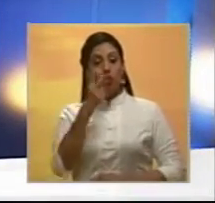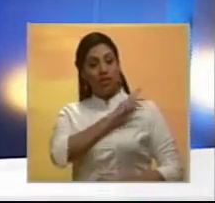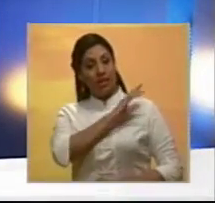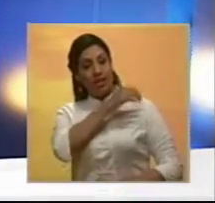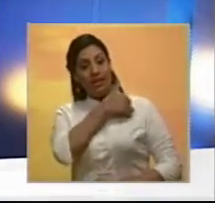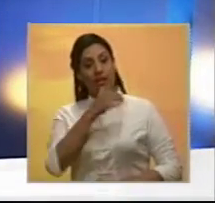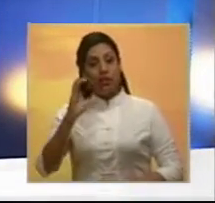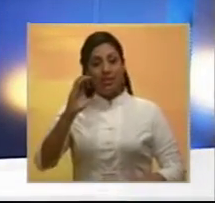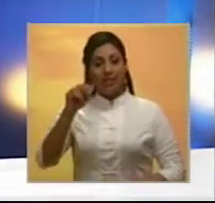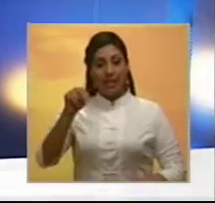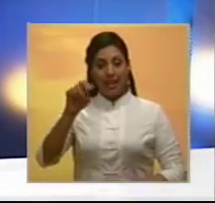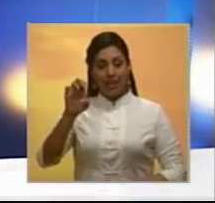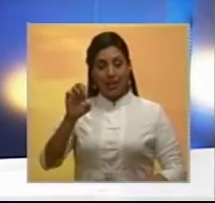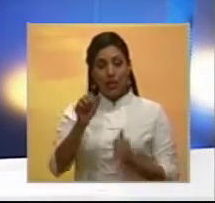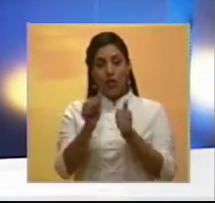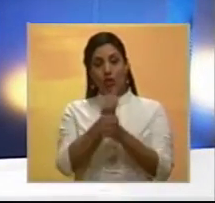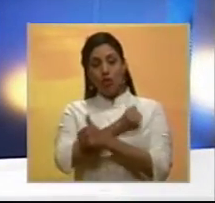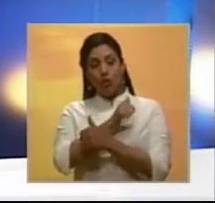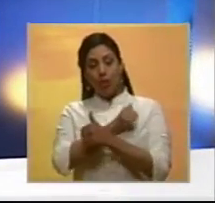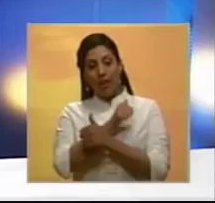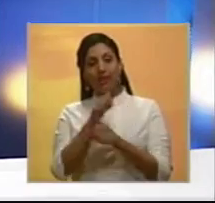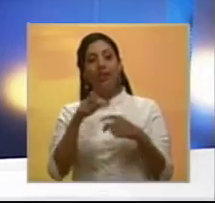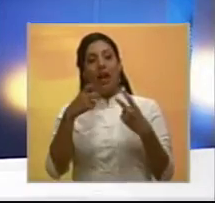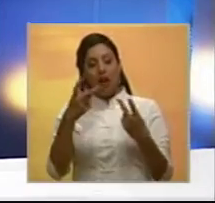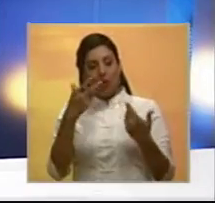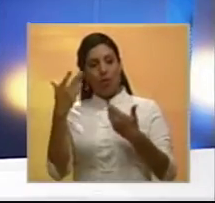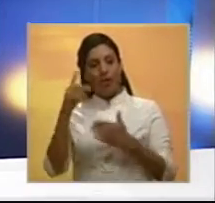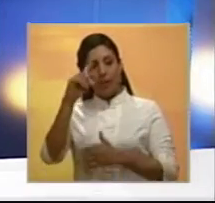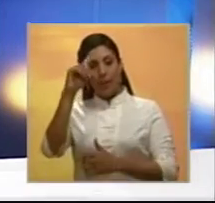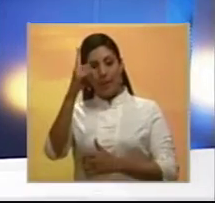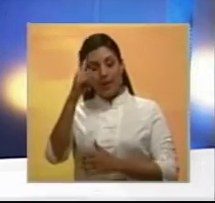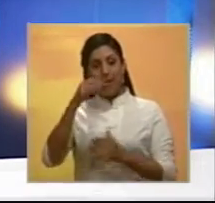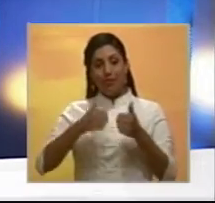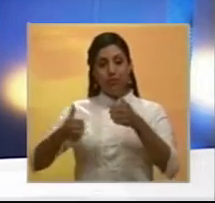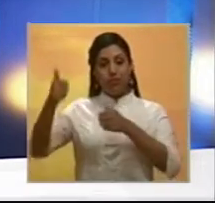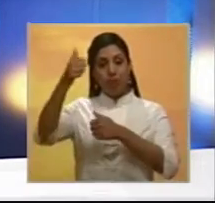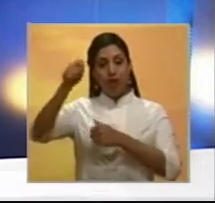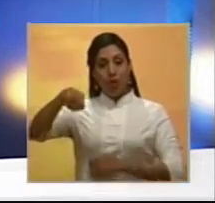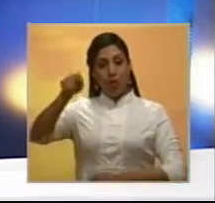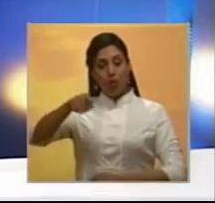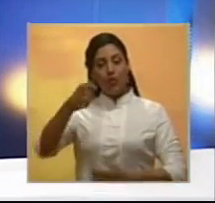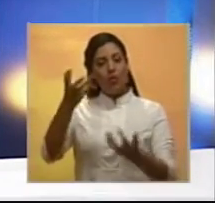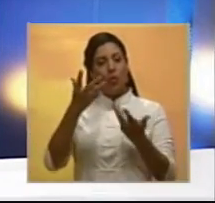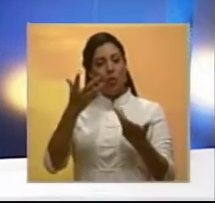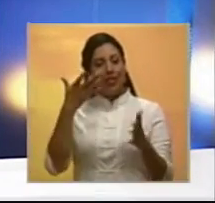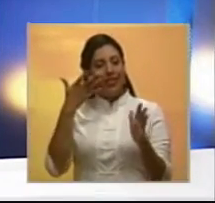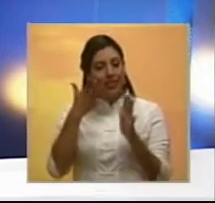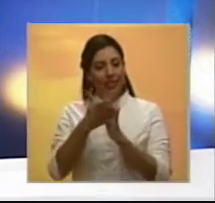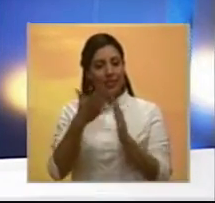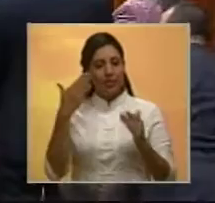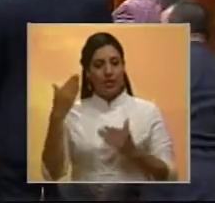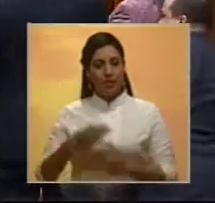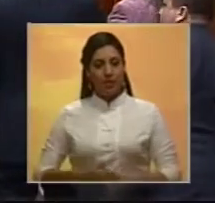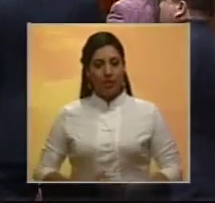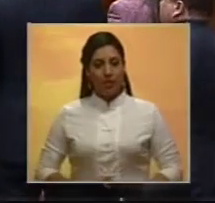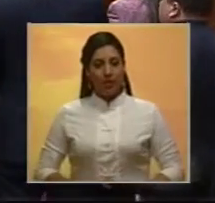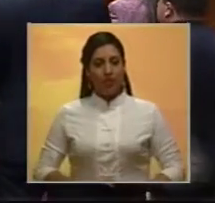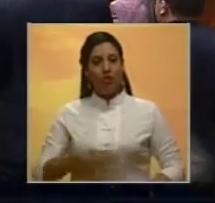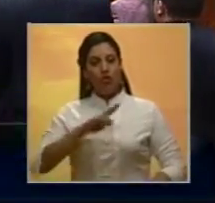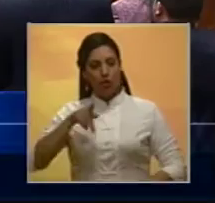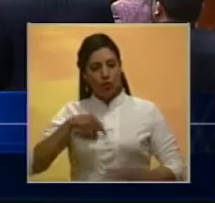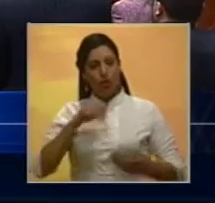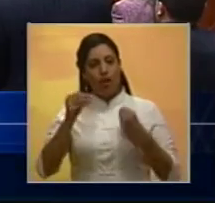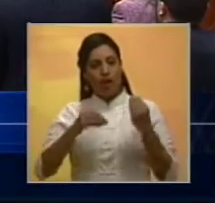rectores del CNE y sus suplentes. Maoli Aldana está en la sede principal del máximo tribunal y nos cuenta todos los detalles. Cumplir y